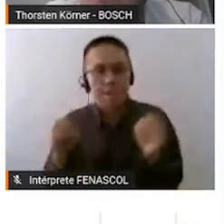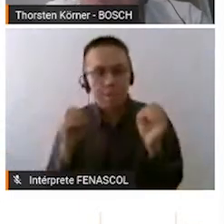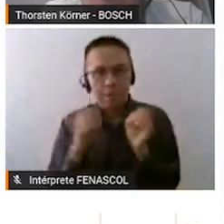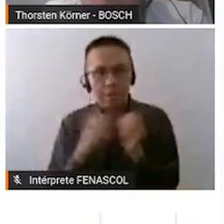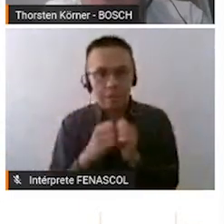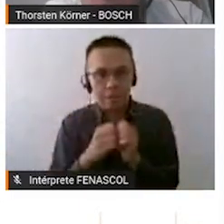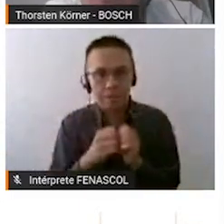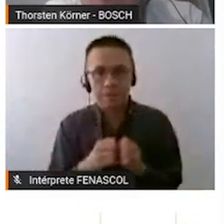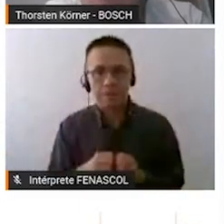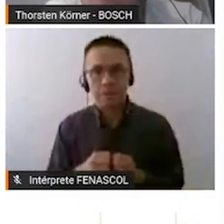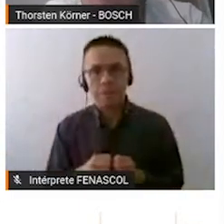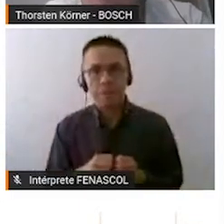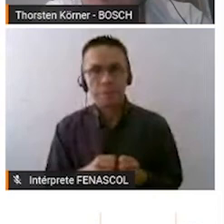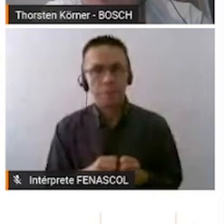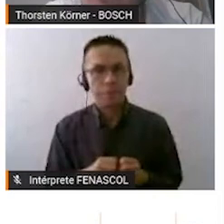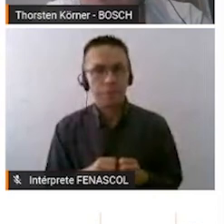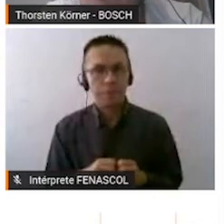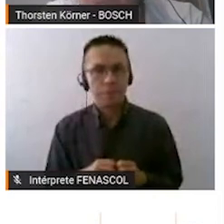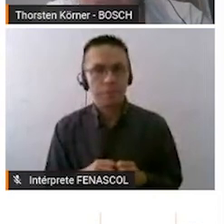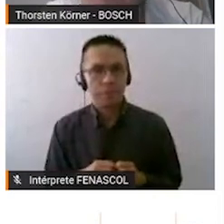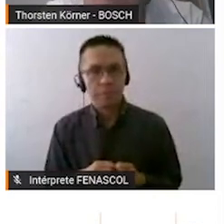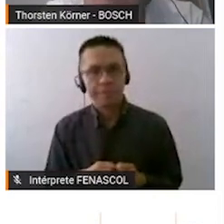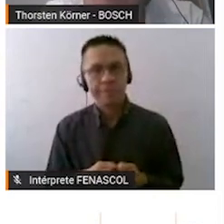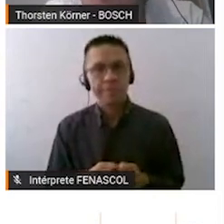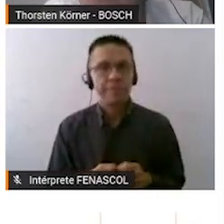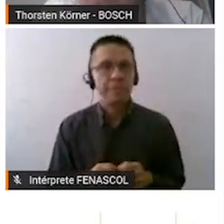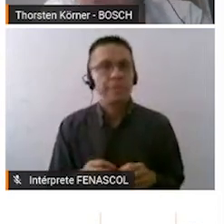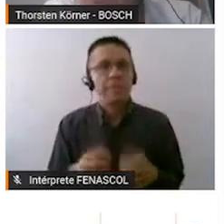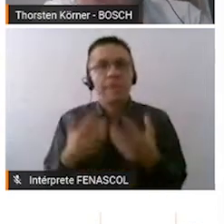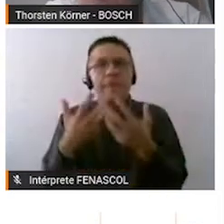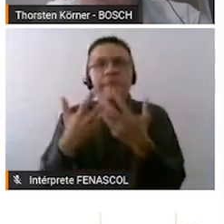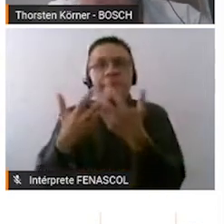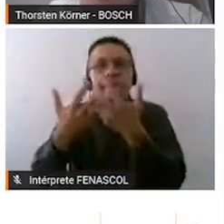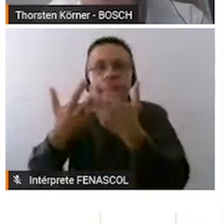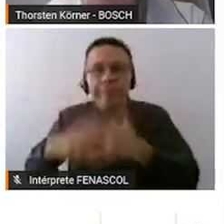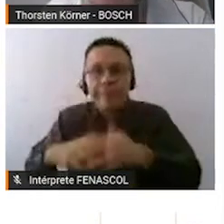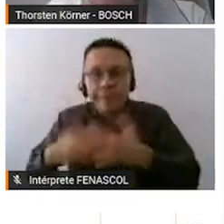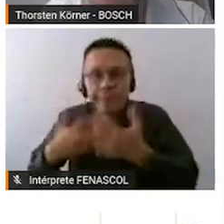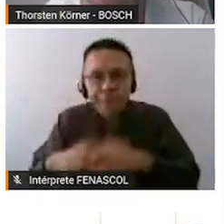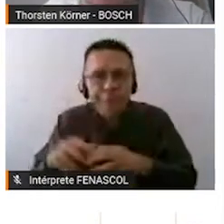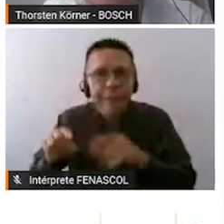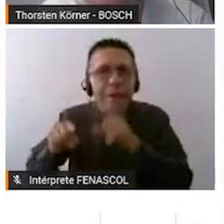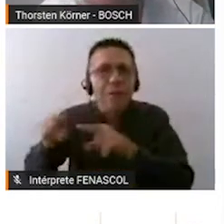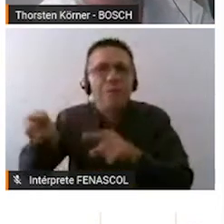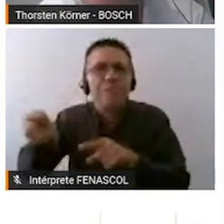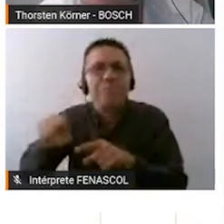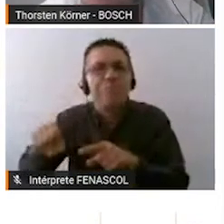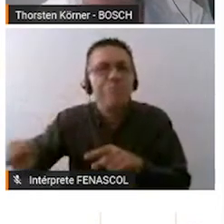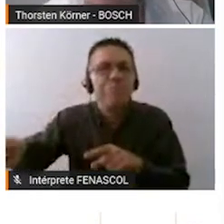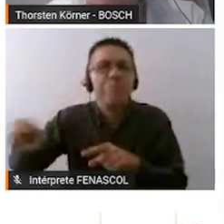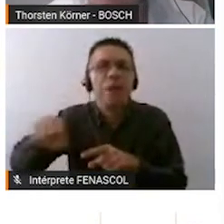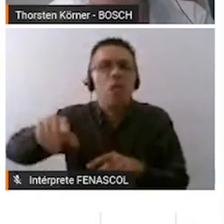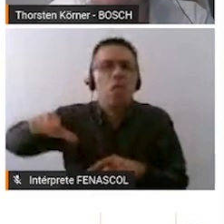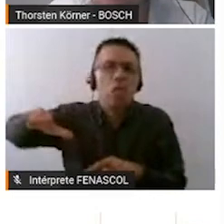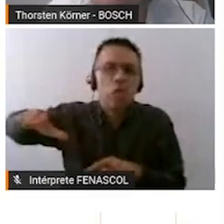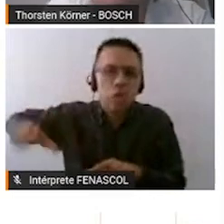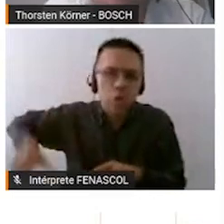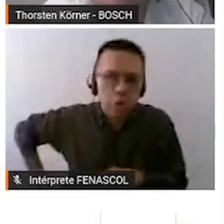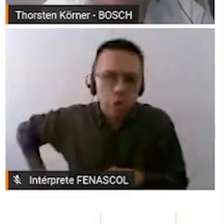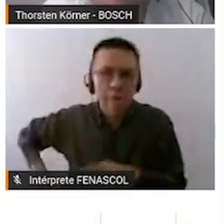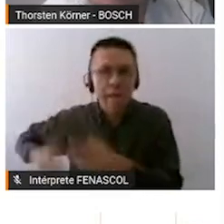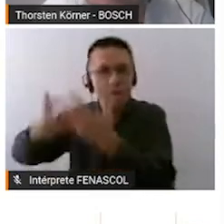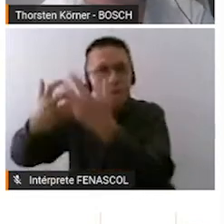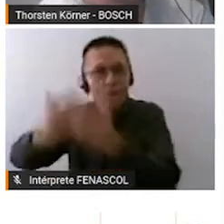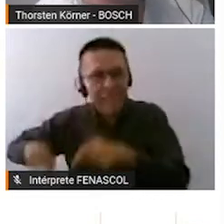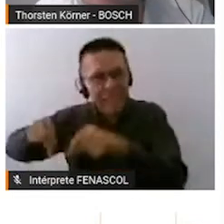vemos ahí? Vemos una industria que en parte es anticuada, una industria donde las plantas son caóticas, una